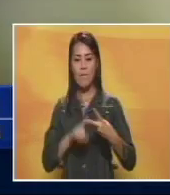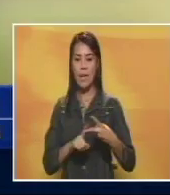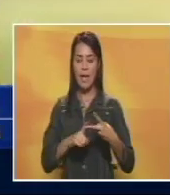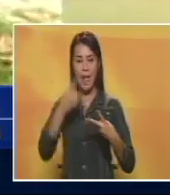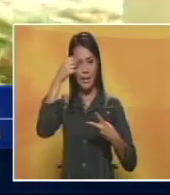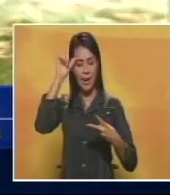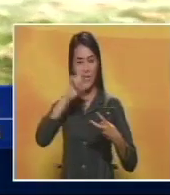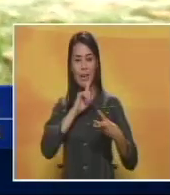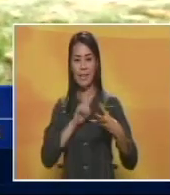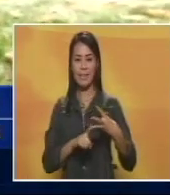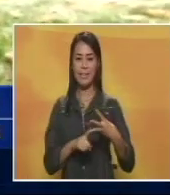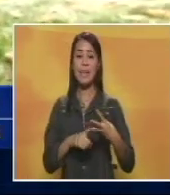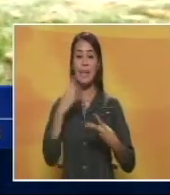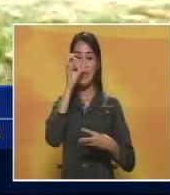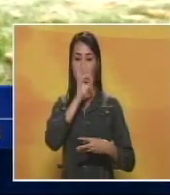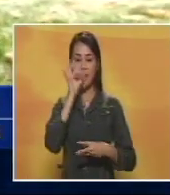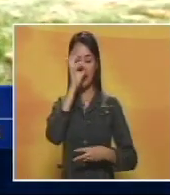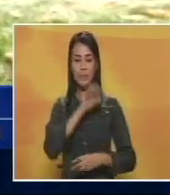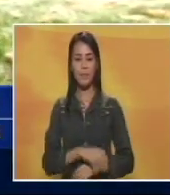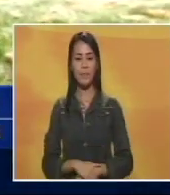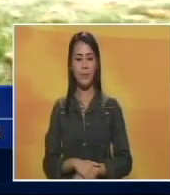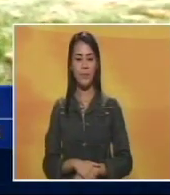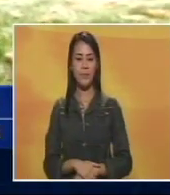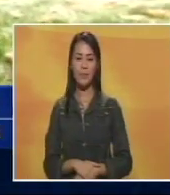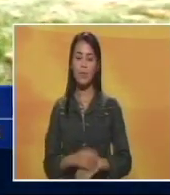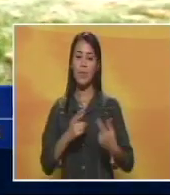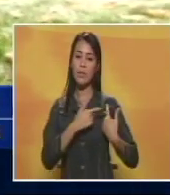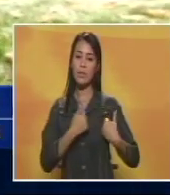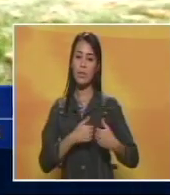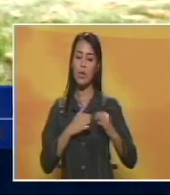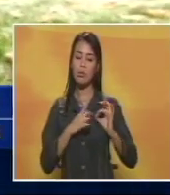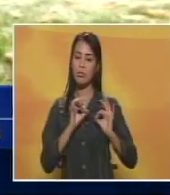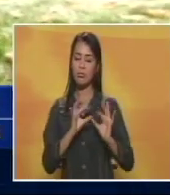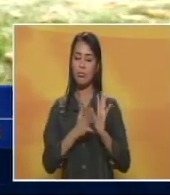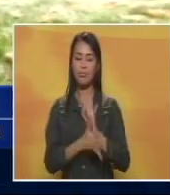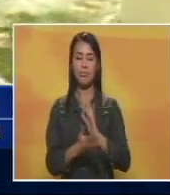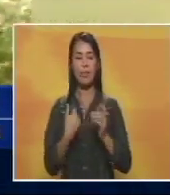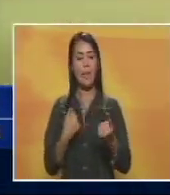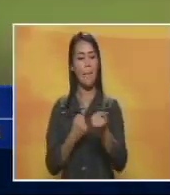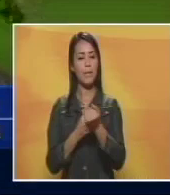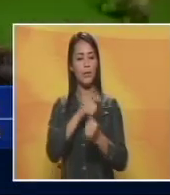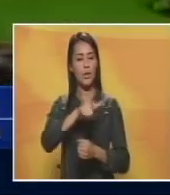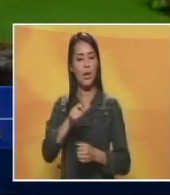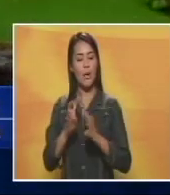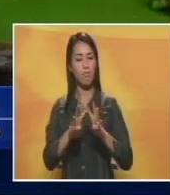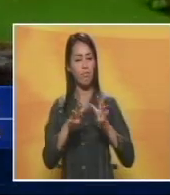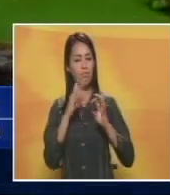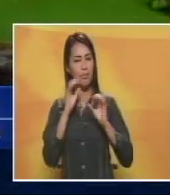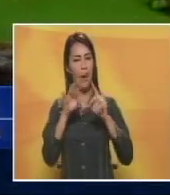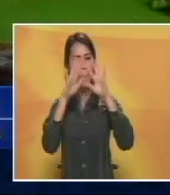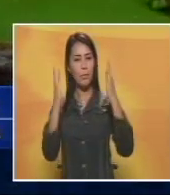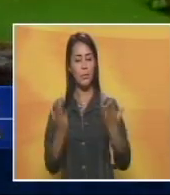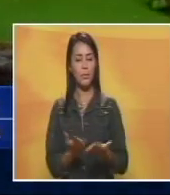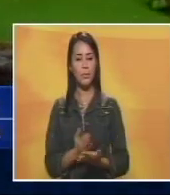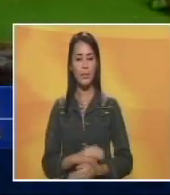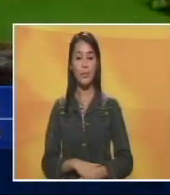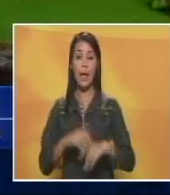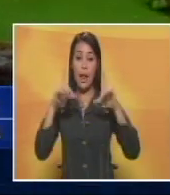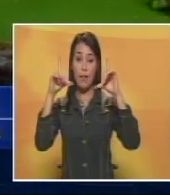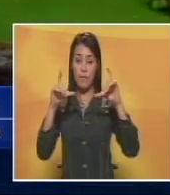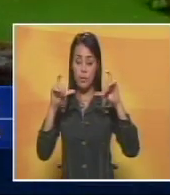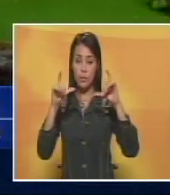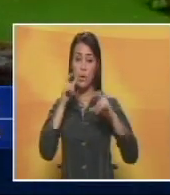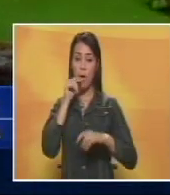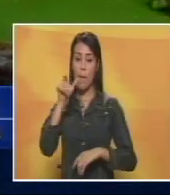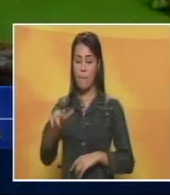cerdos. Las imágenes del artista lograron enternecer el corazón de sus millones de fanáticas alrededor del mundo. Trascendió que el fotógrafo de la